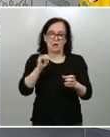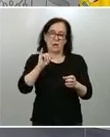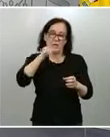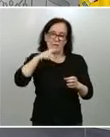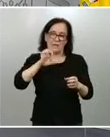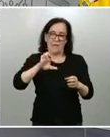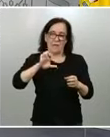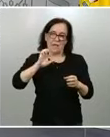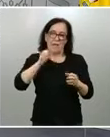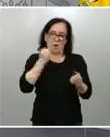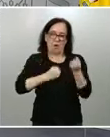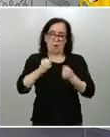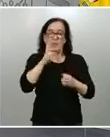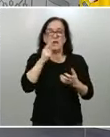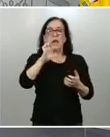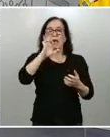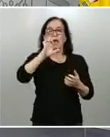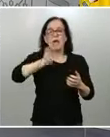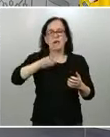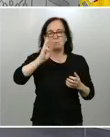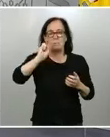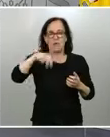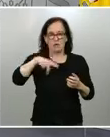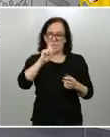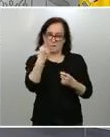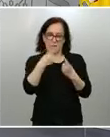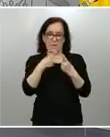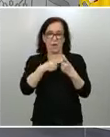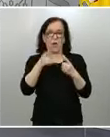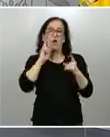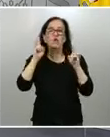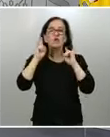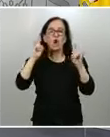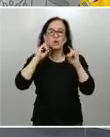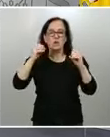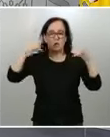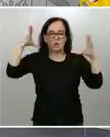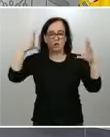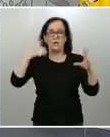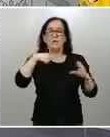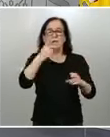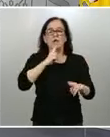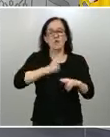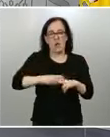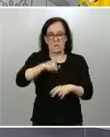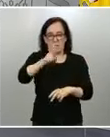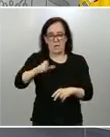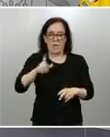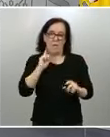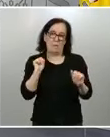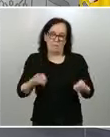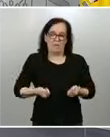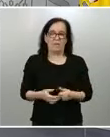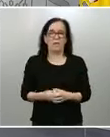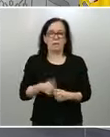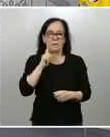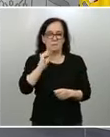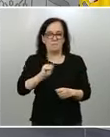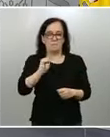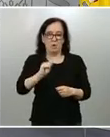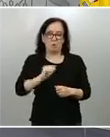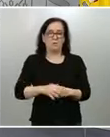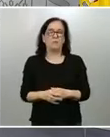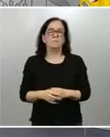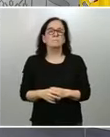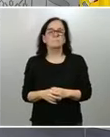por favor el sonido de los micrófonos y que os identificase al comenzar vuestra pregunta adelante expansión